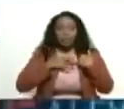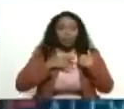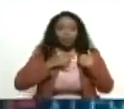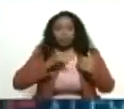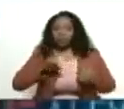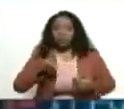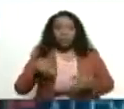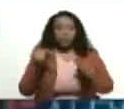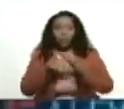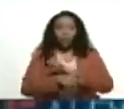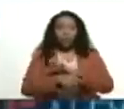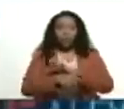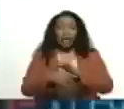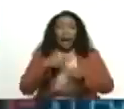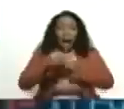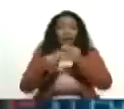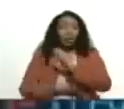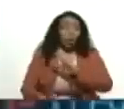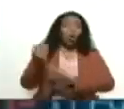que nos han infringido,